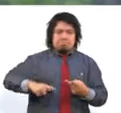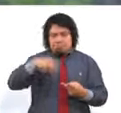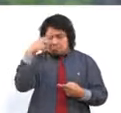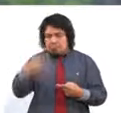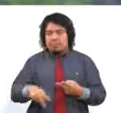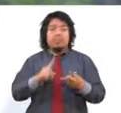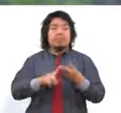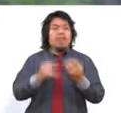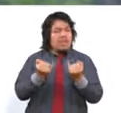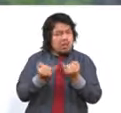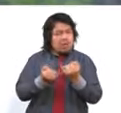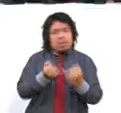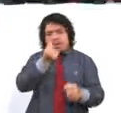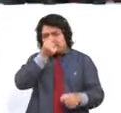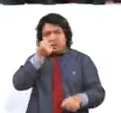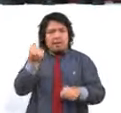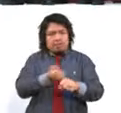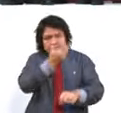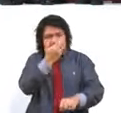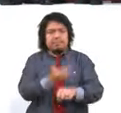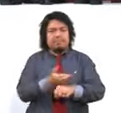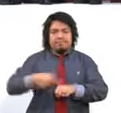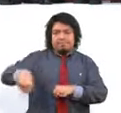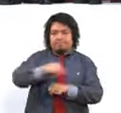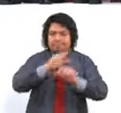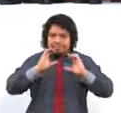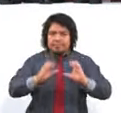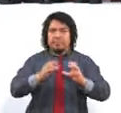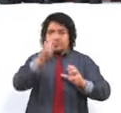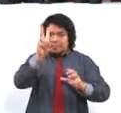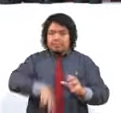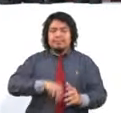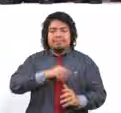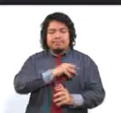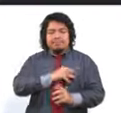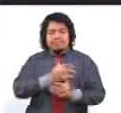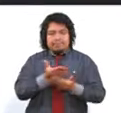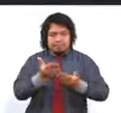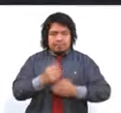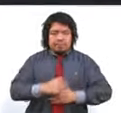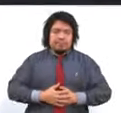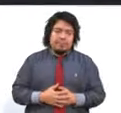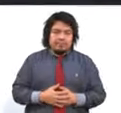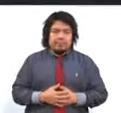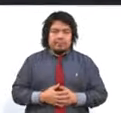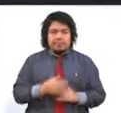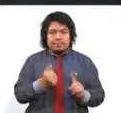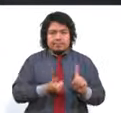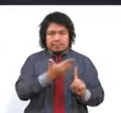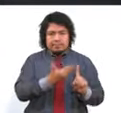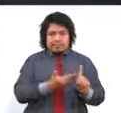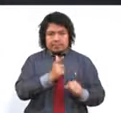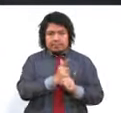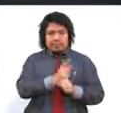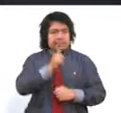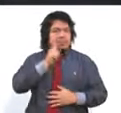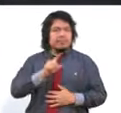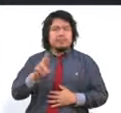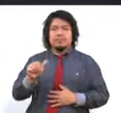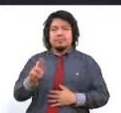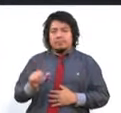la Secretaría de Seguridad Ciudadana. Muchas felicidades. Agradecemos las palabras de la licenciada Rosa Isela